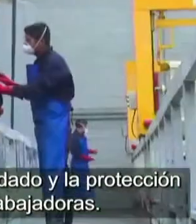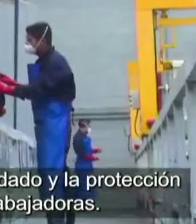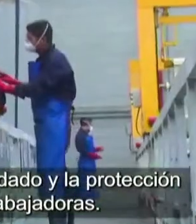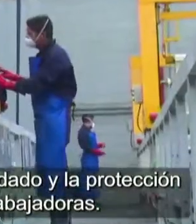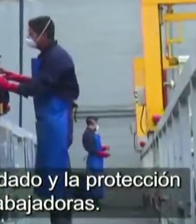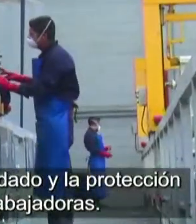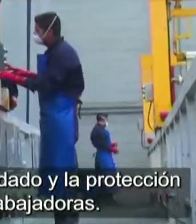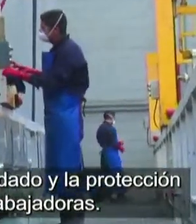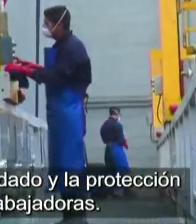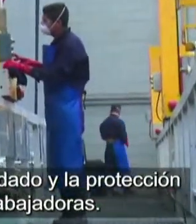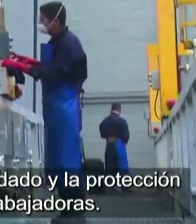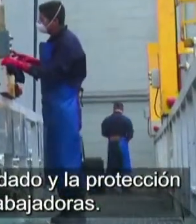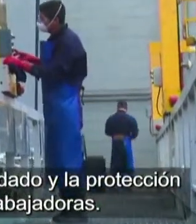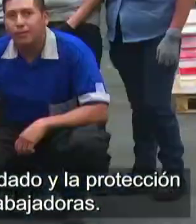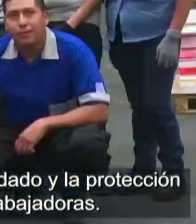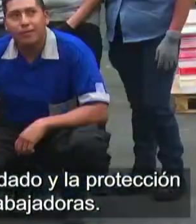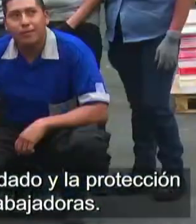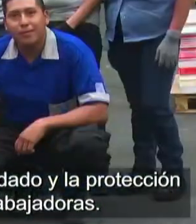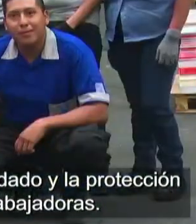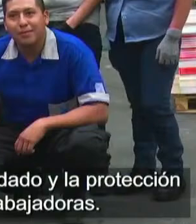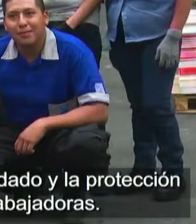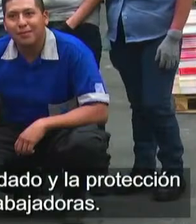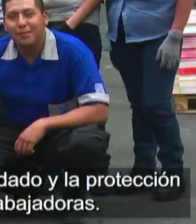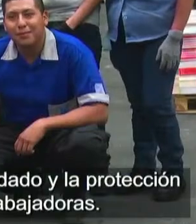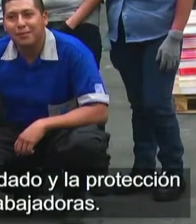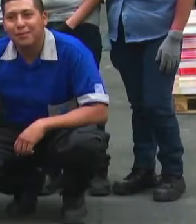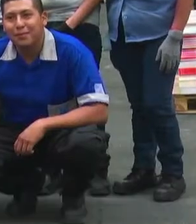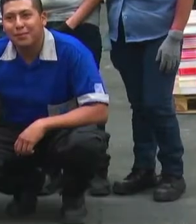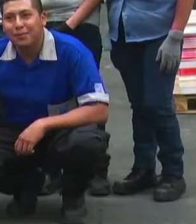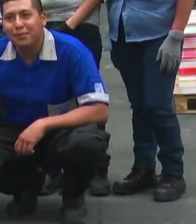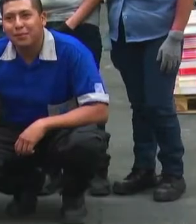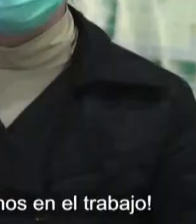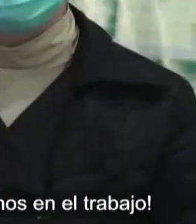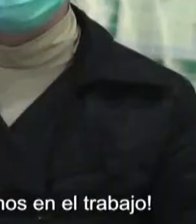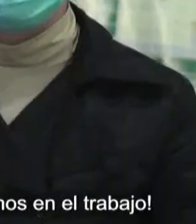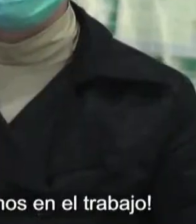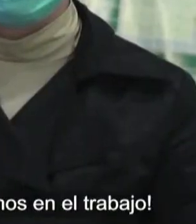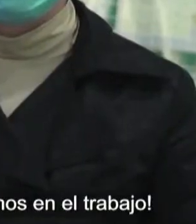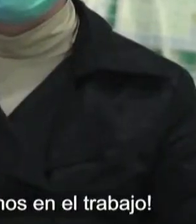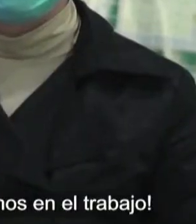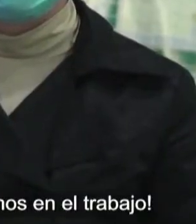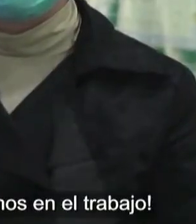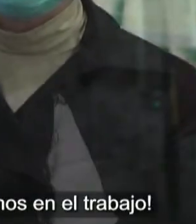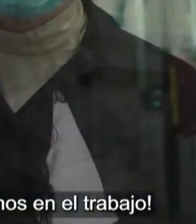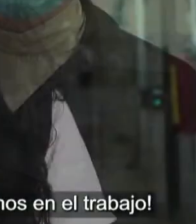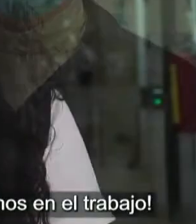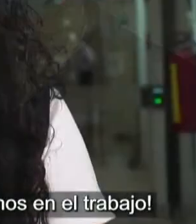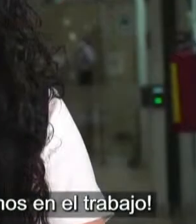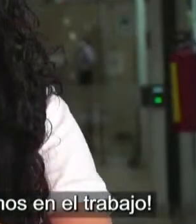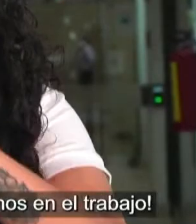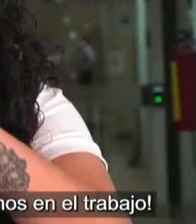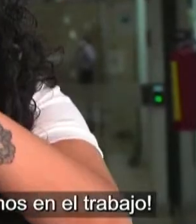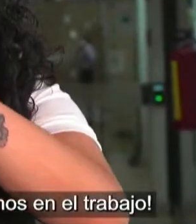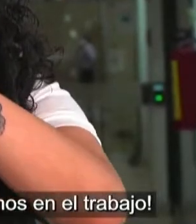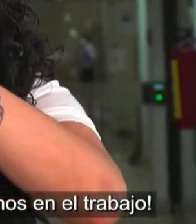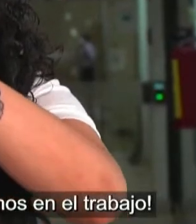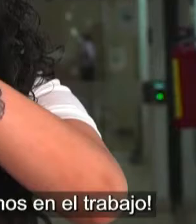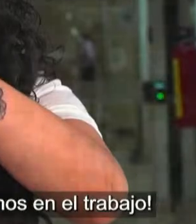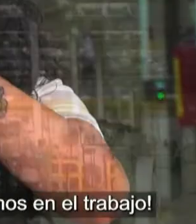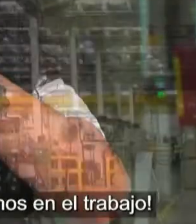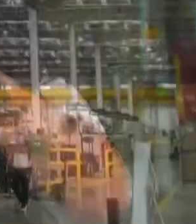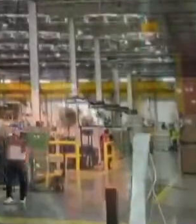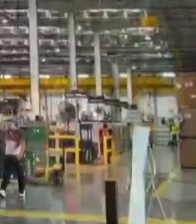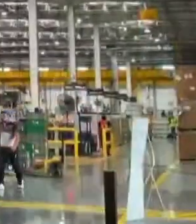el cuidado y la protección de su mayor riqueza, las personas trabajadoras. Estar bien es lo más importante. Cuidémonos